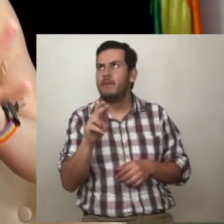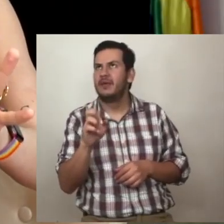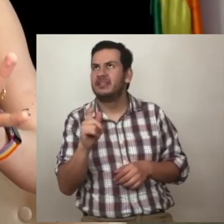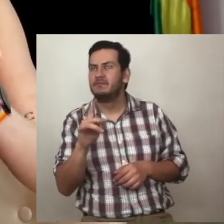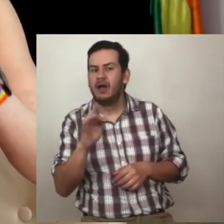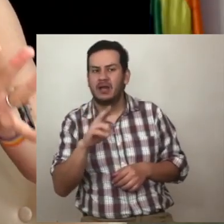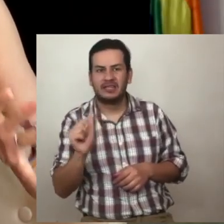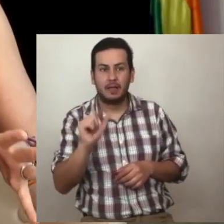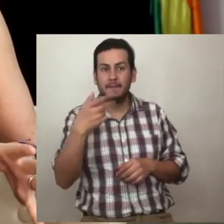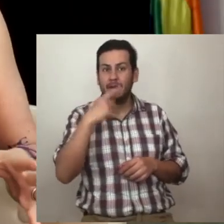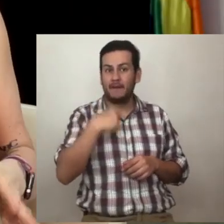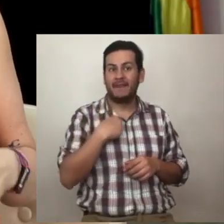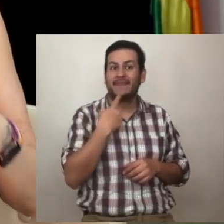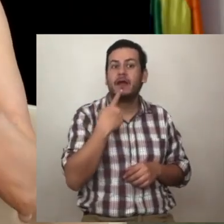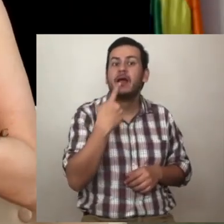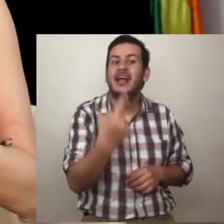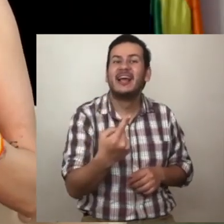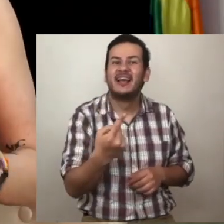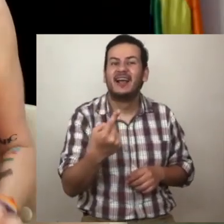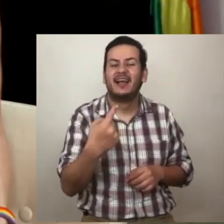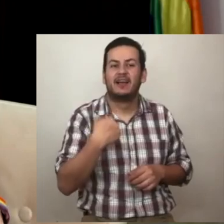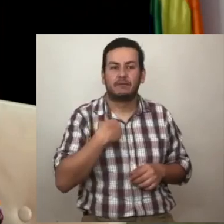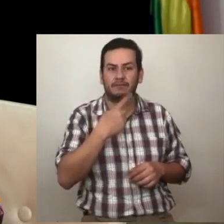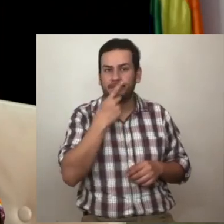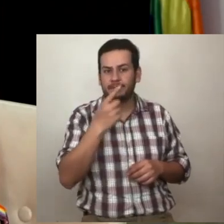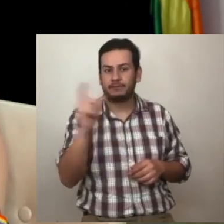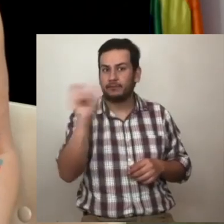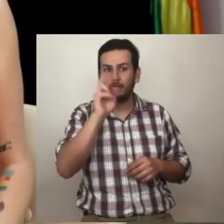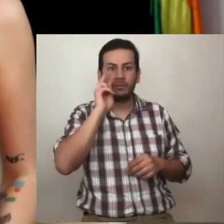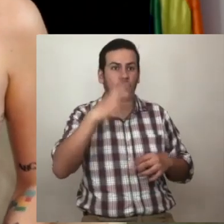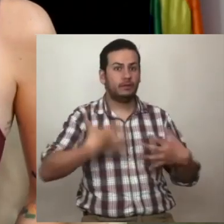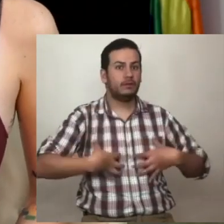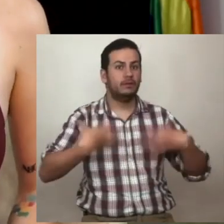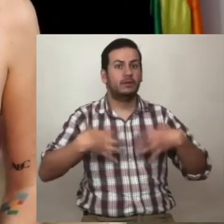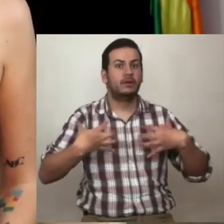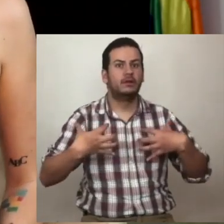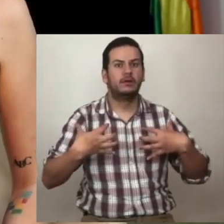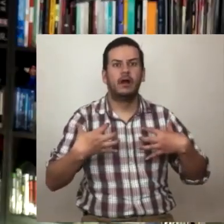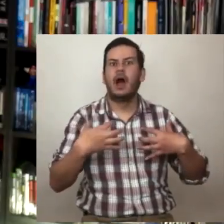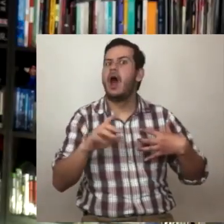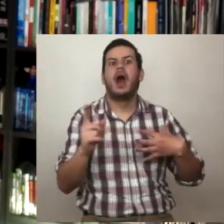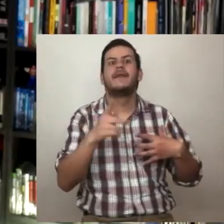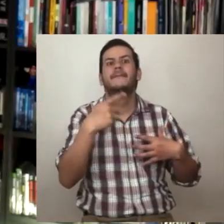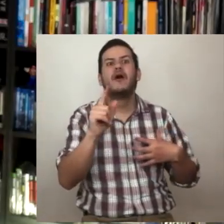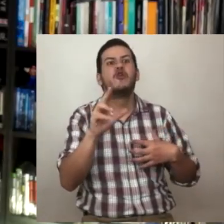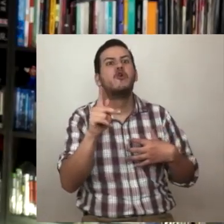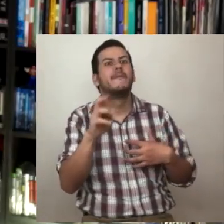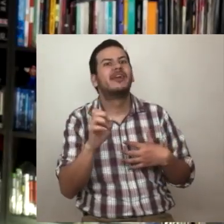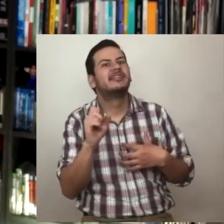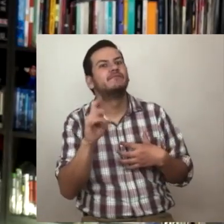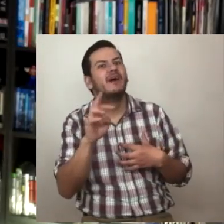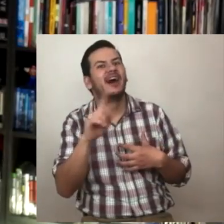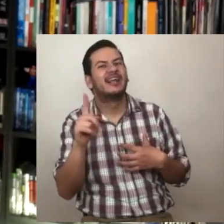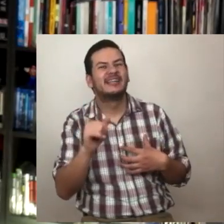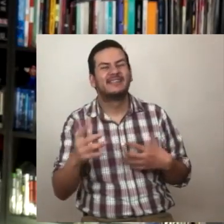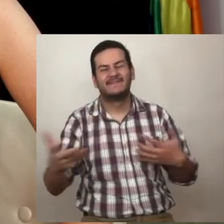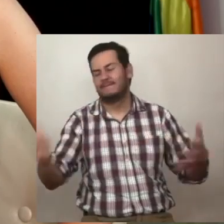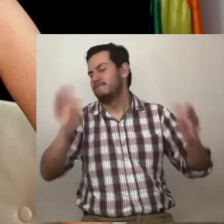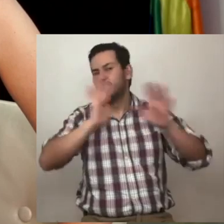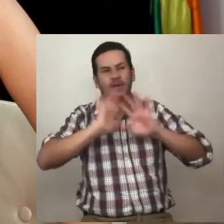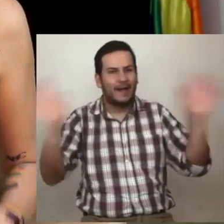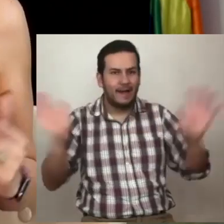ahí les va. Si la persona que acaban de conocer tiene nombre de mujer y tiene chichis, entonces claramente es. No, porque qué pasaría con Lupe Esparza